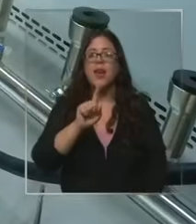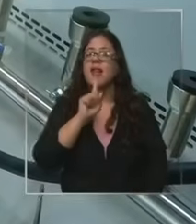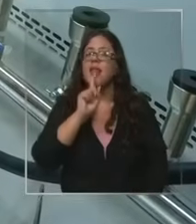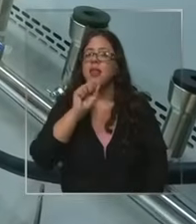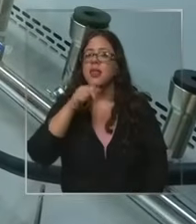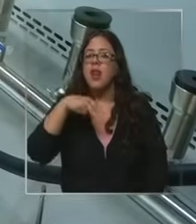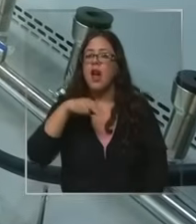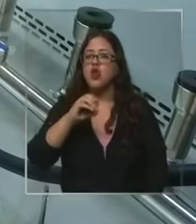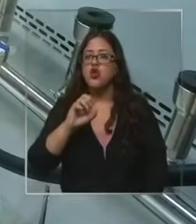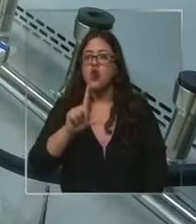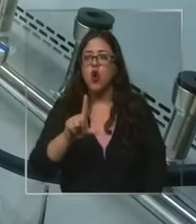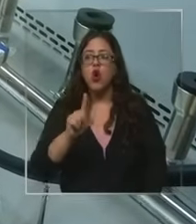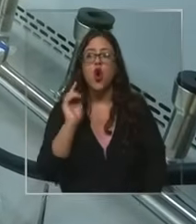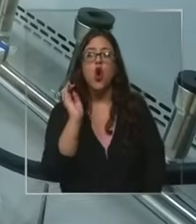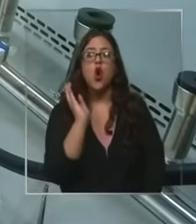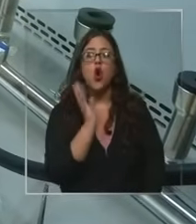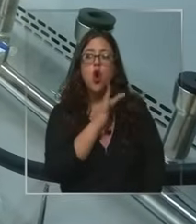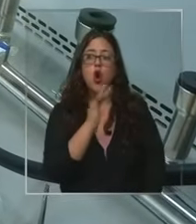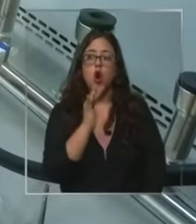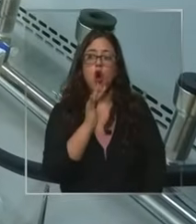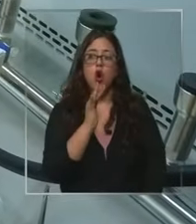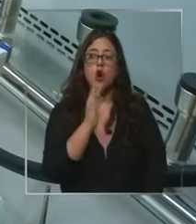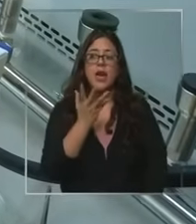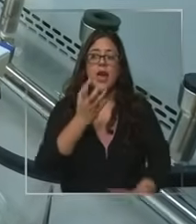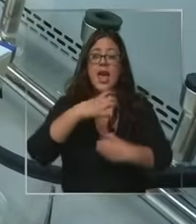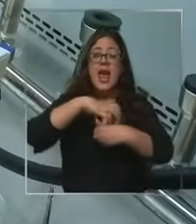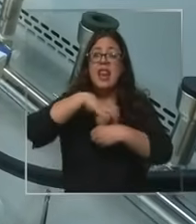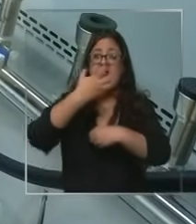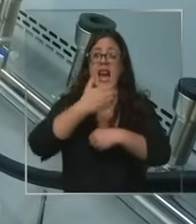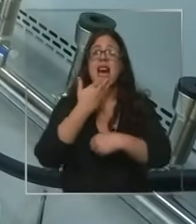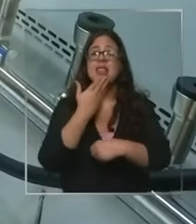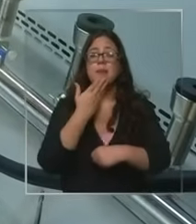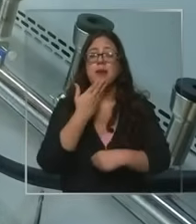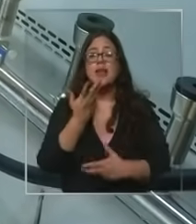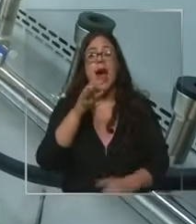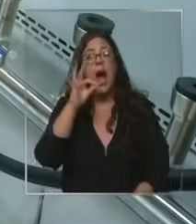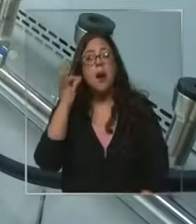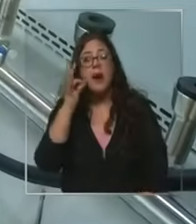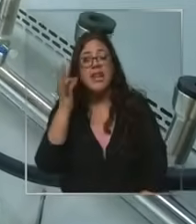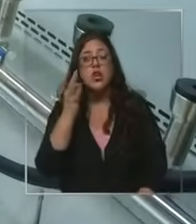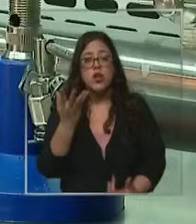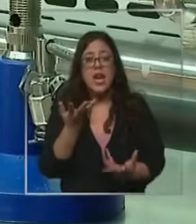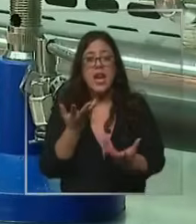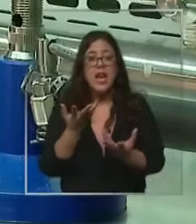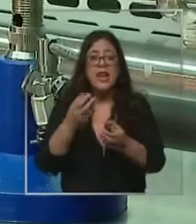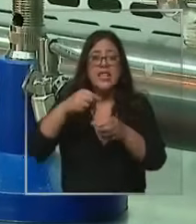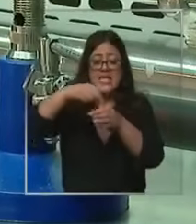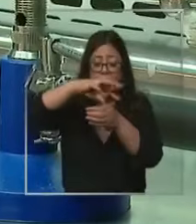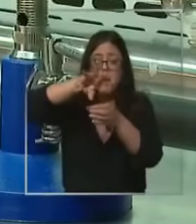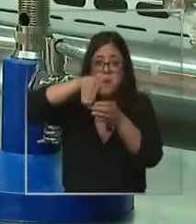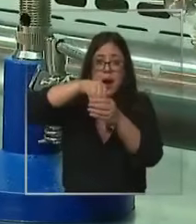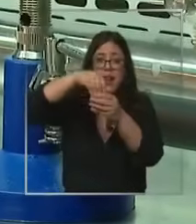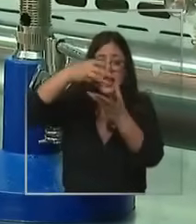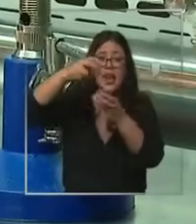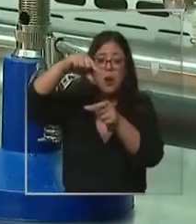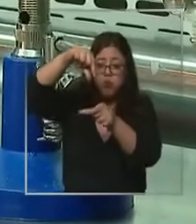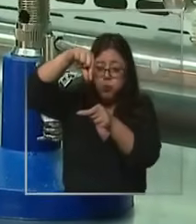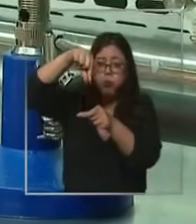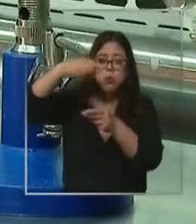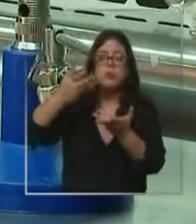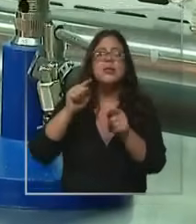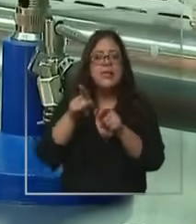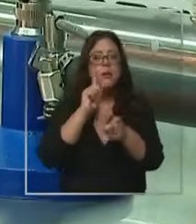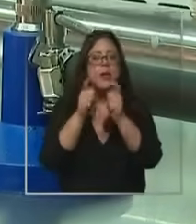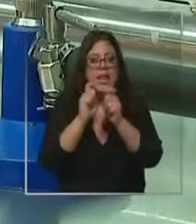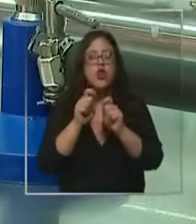que el color anaranjado o amarillo tiene que ver con la misma esencia, ¿cierto? Con los componentes sólidos que están en la esencia. De ahí la peligrosidad de un